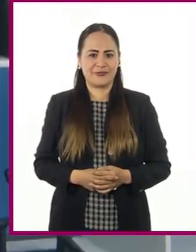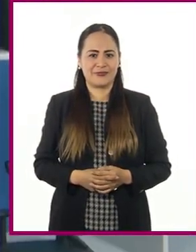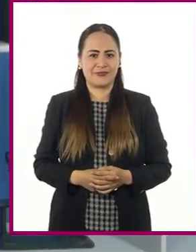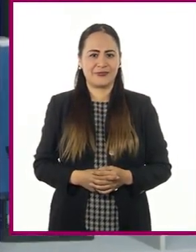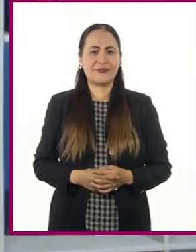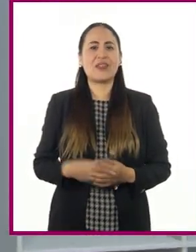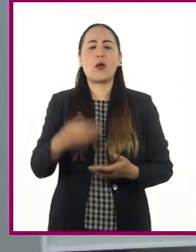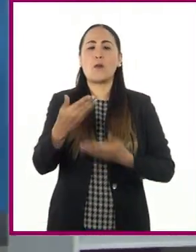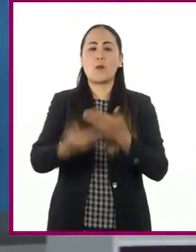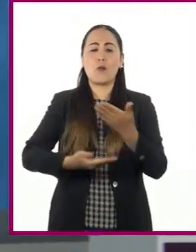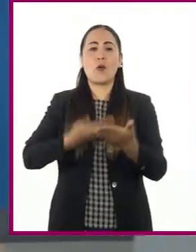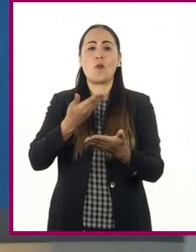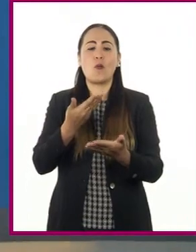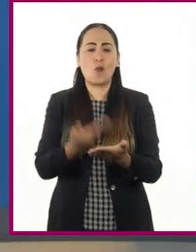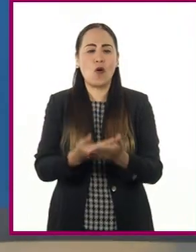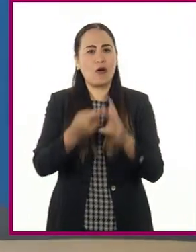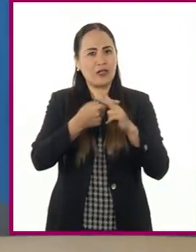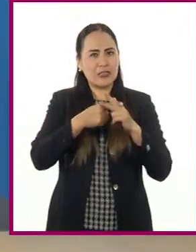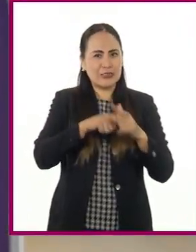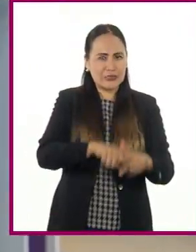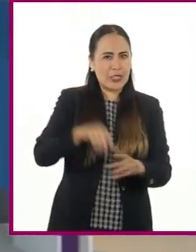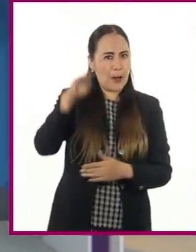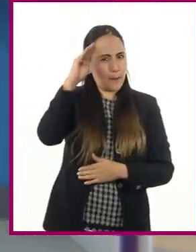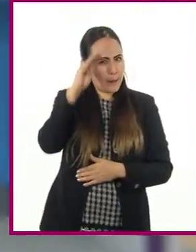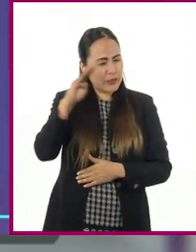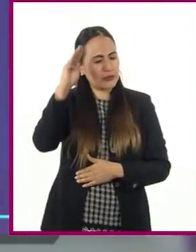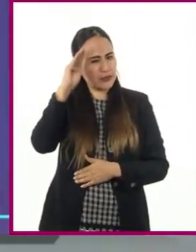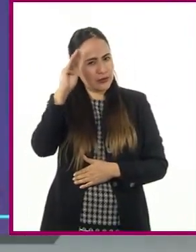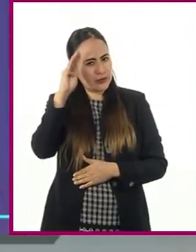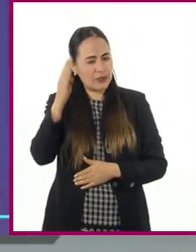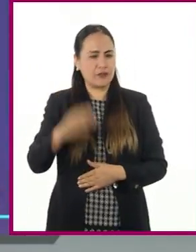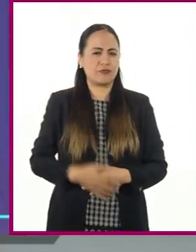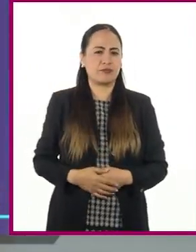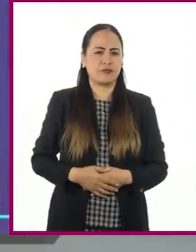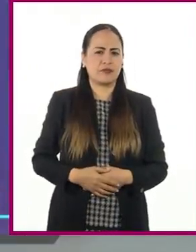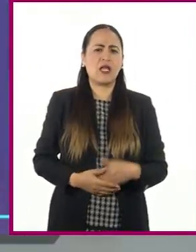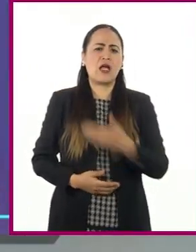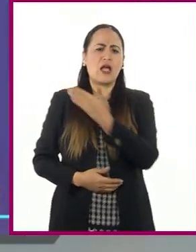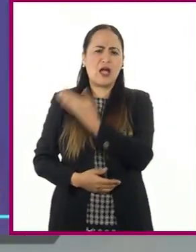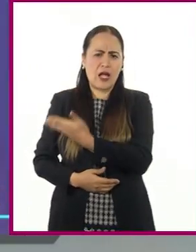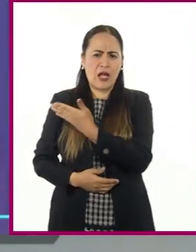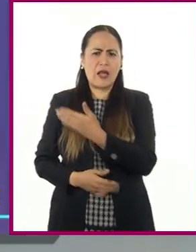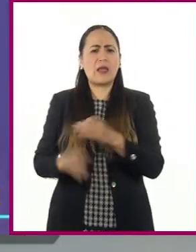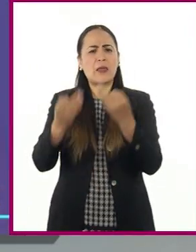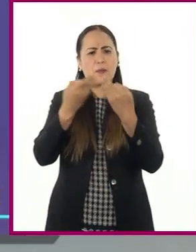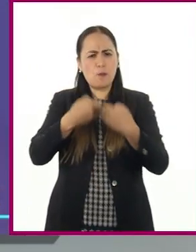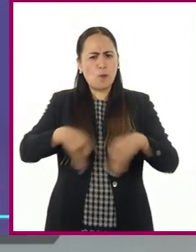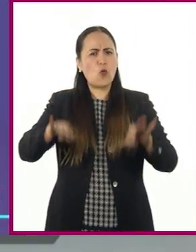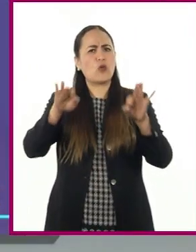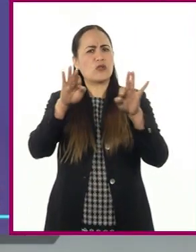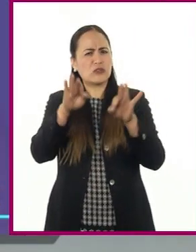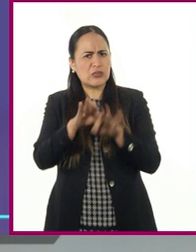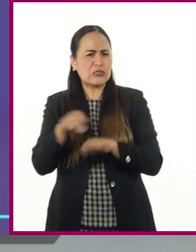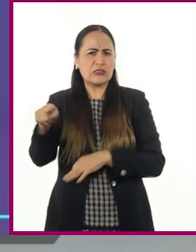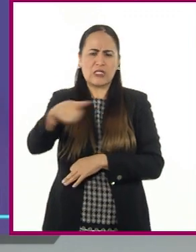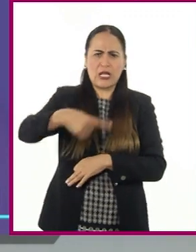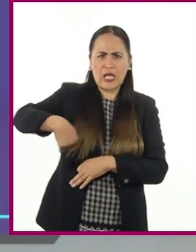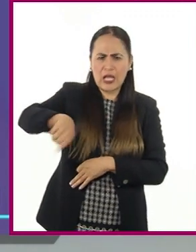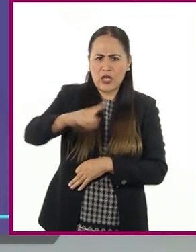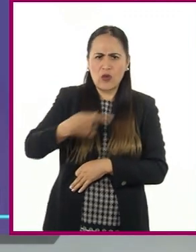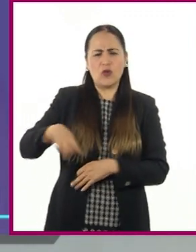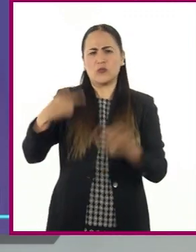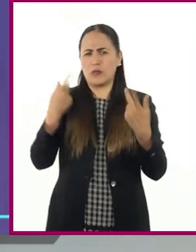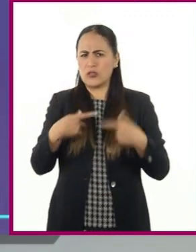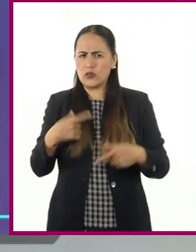Les propongo que iniciemos reflexionando respecto a cuál es la importancia de la labor que cumplen las y los